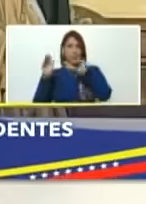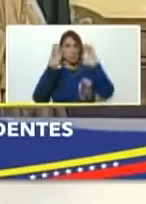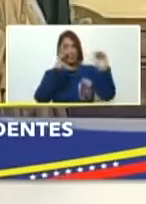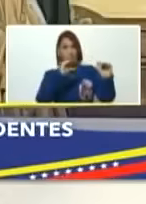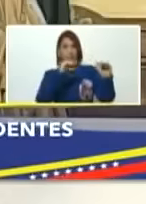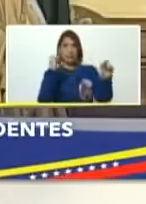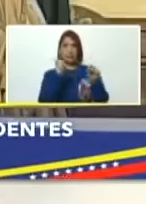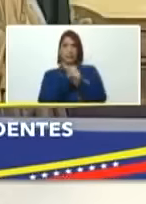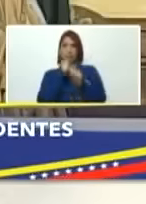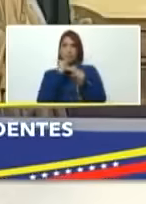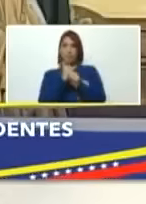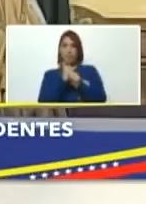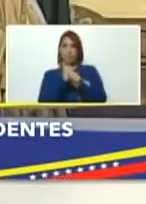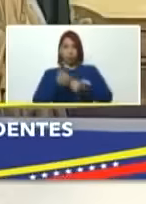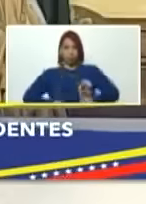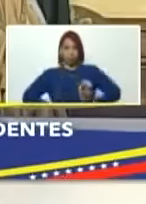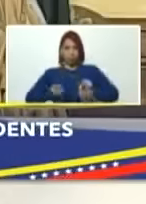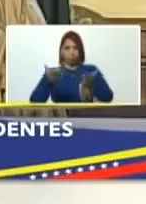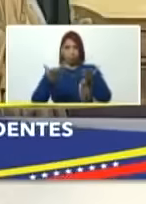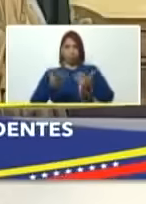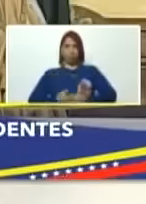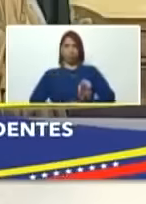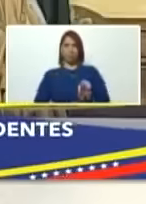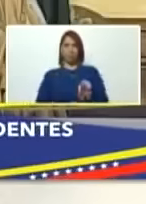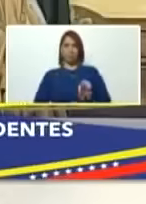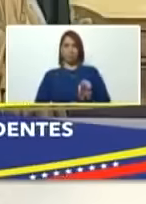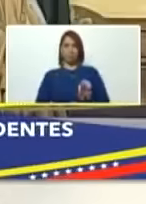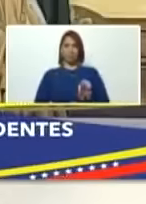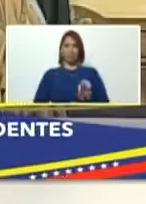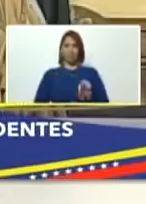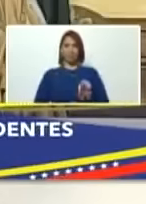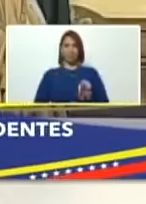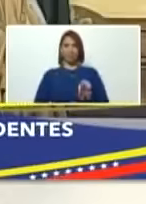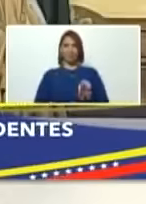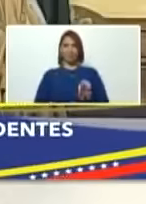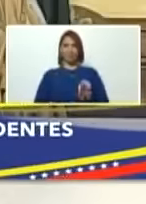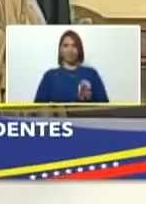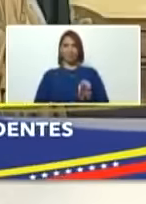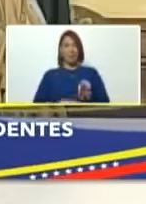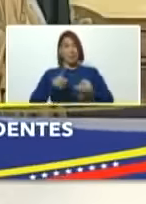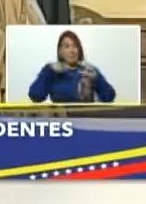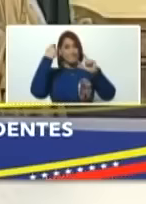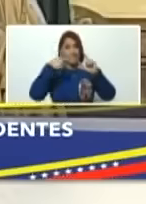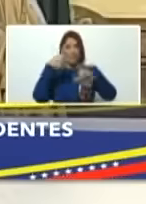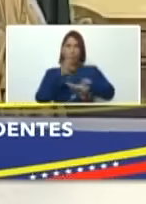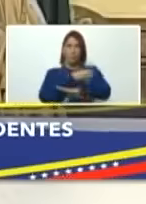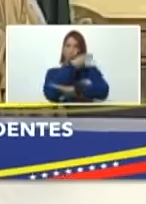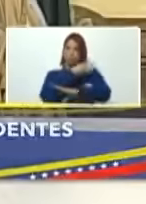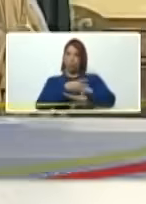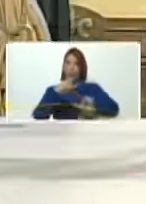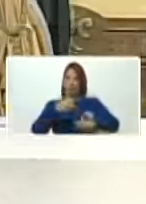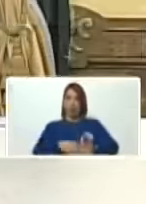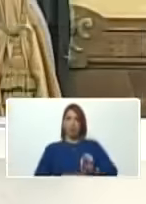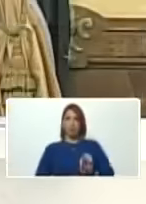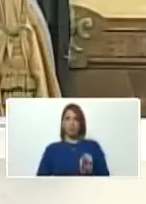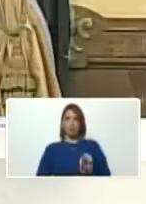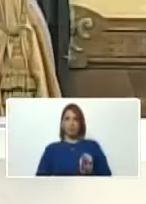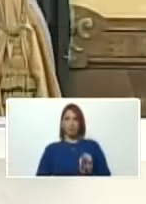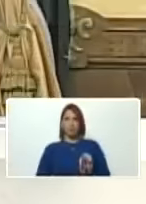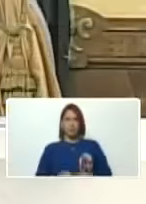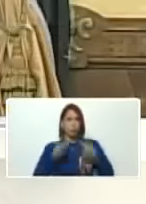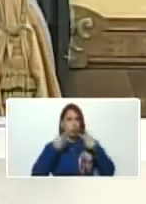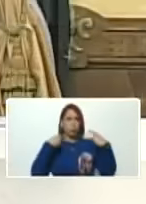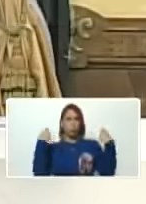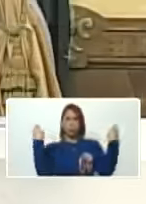jornada, les voy a regalar verdaderamente un video musical que ha sido revelación